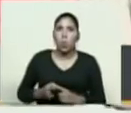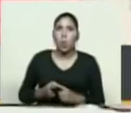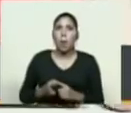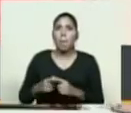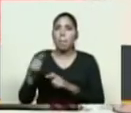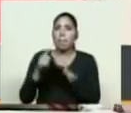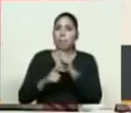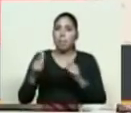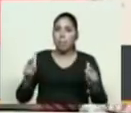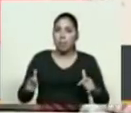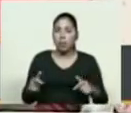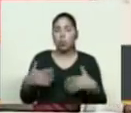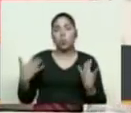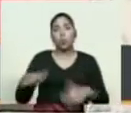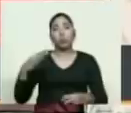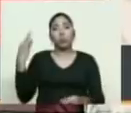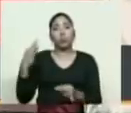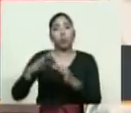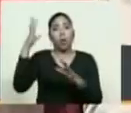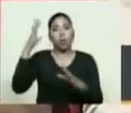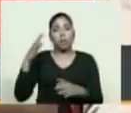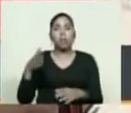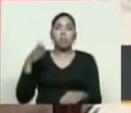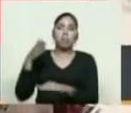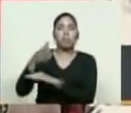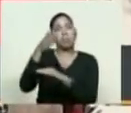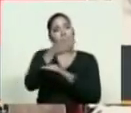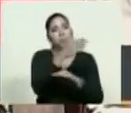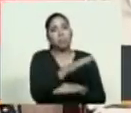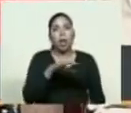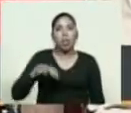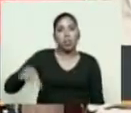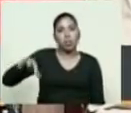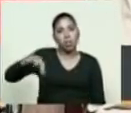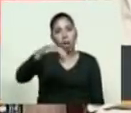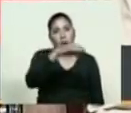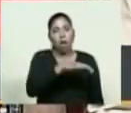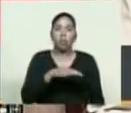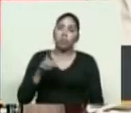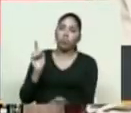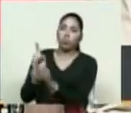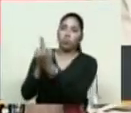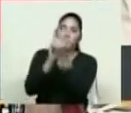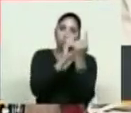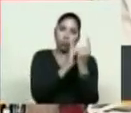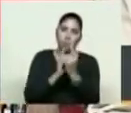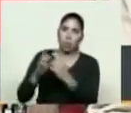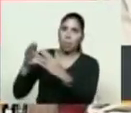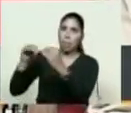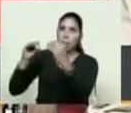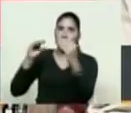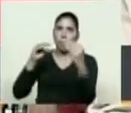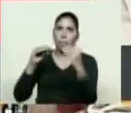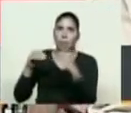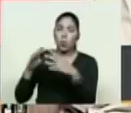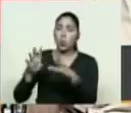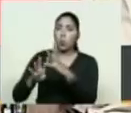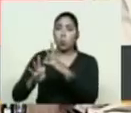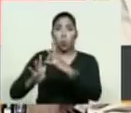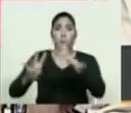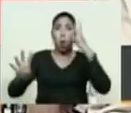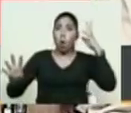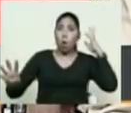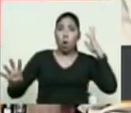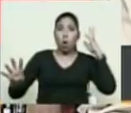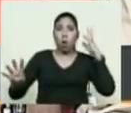la suerte de visitar algunos estados, a hablar con los compañeros que estaban allí haciendo colas. Esto es increíble,